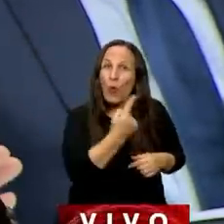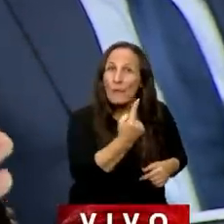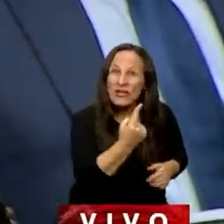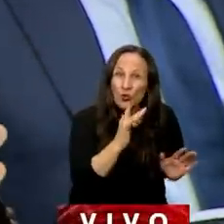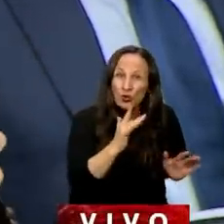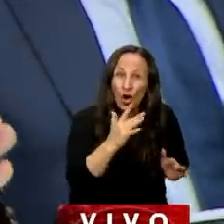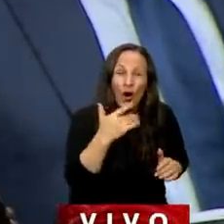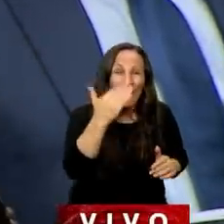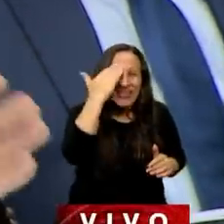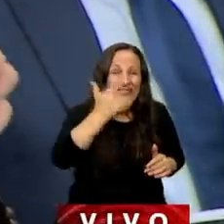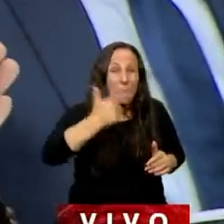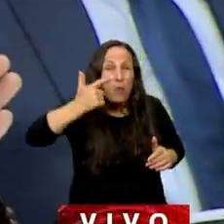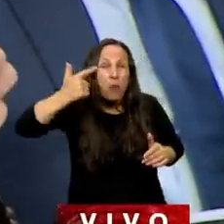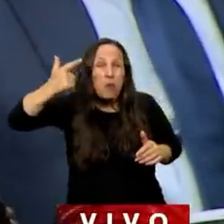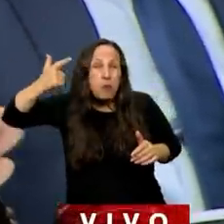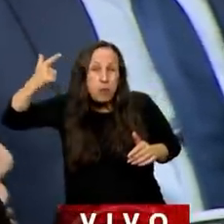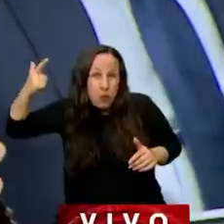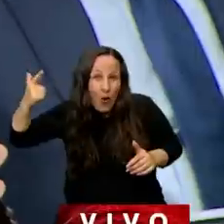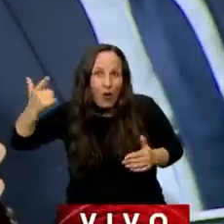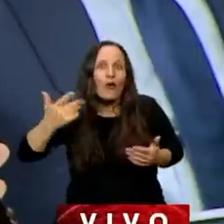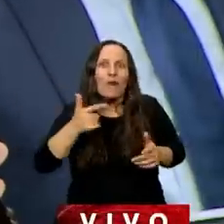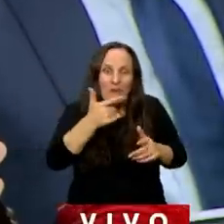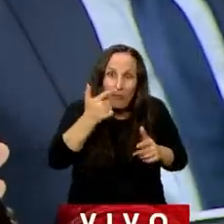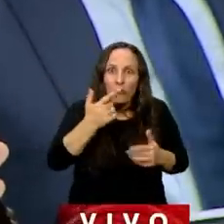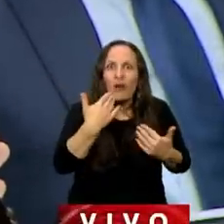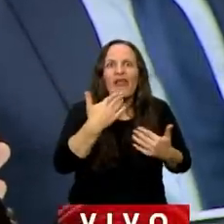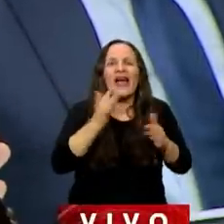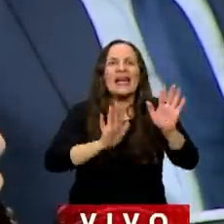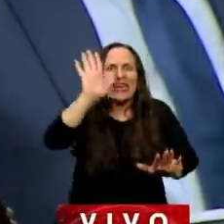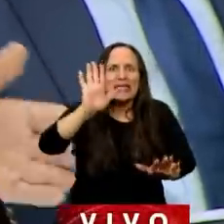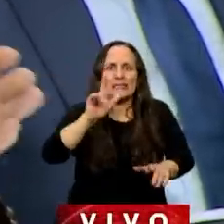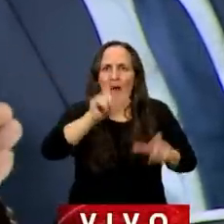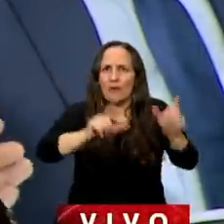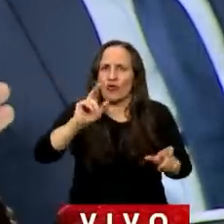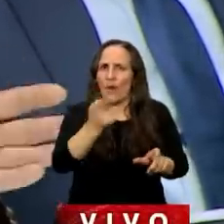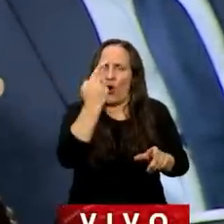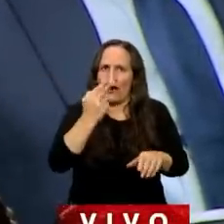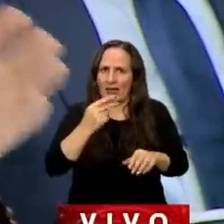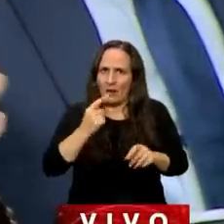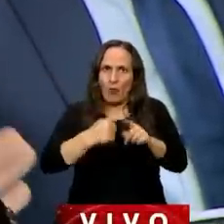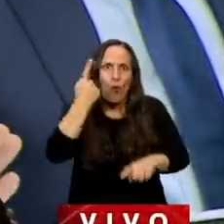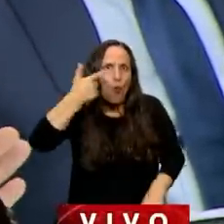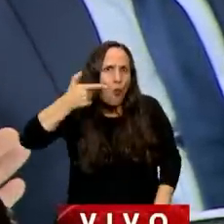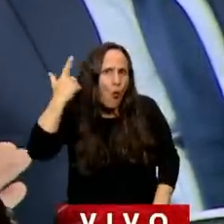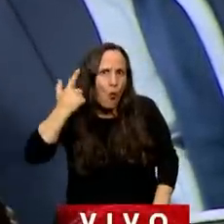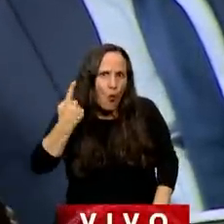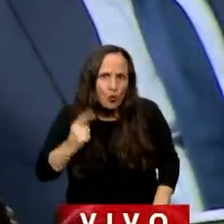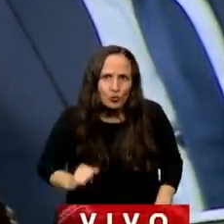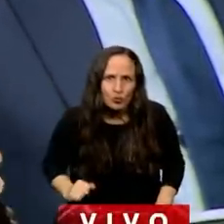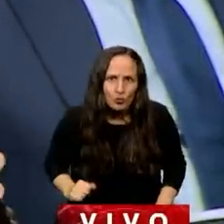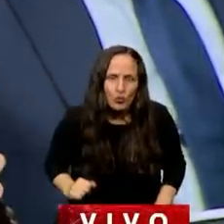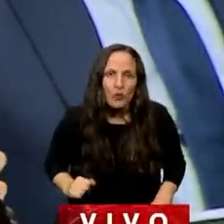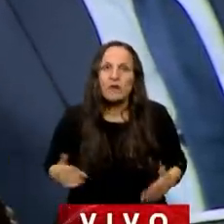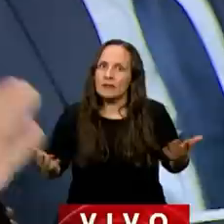en descargarse ese cargador, 15 personas pueden morir. Se han entregado, producto de este programa, desde